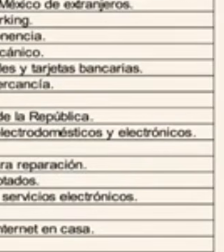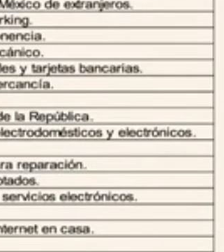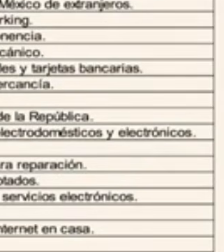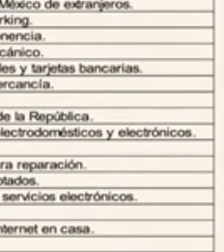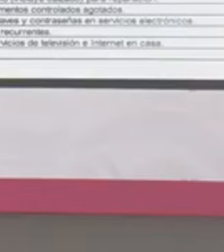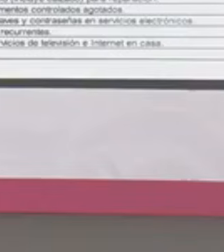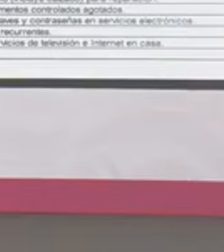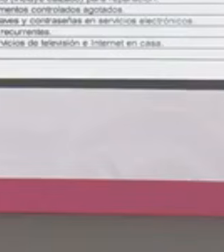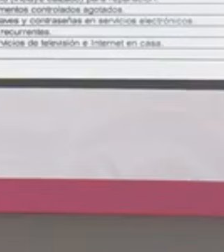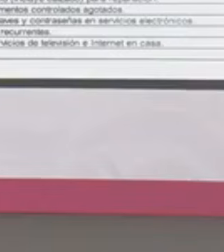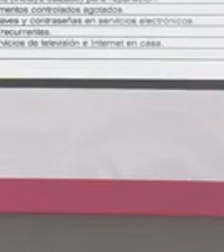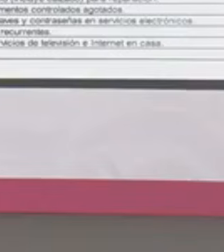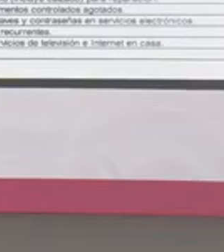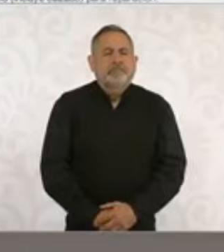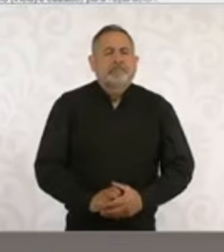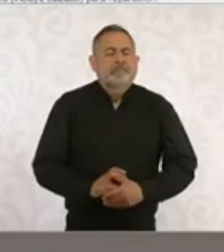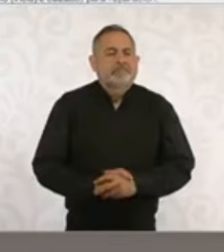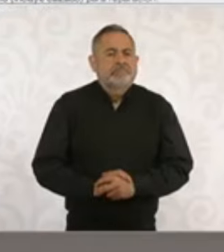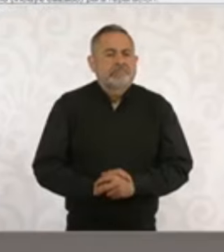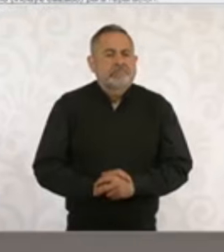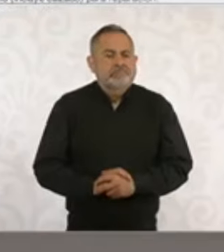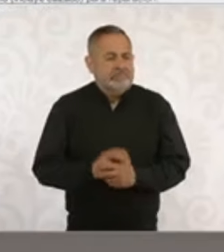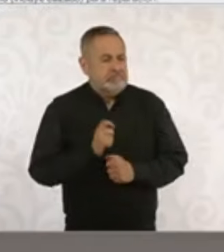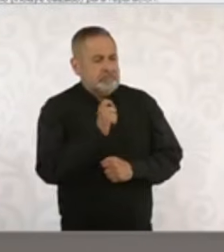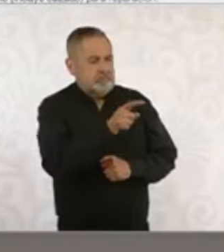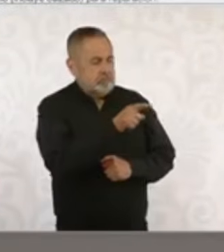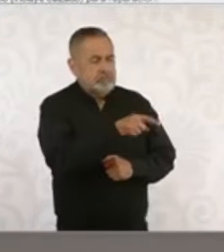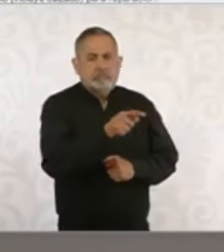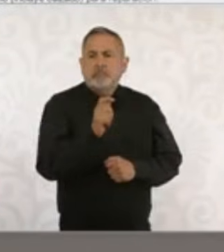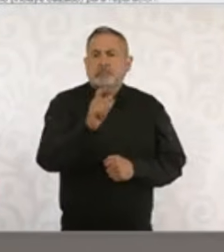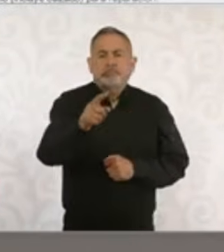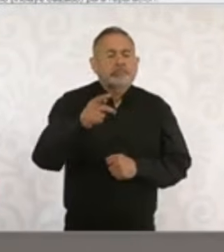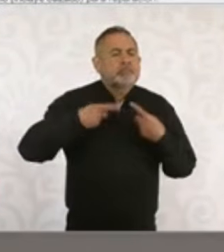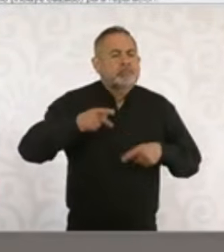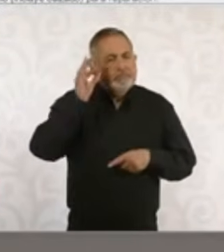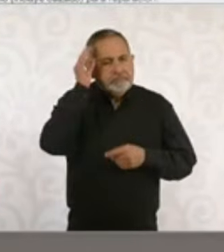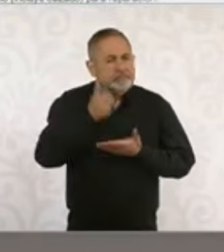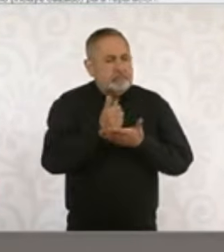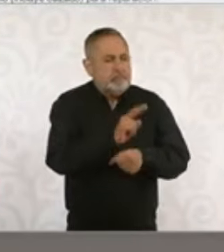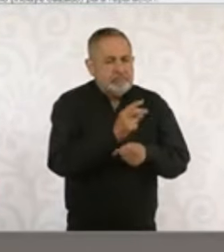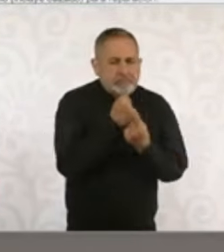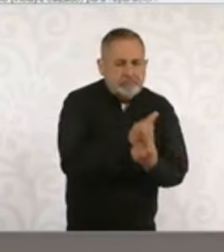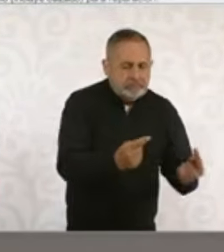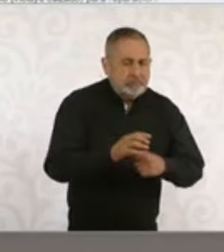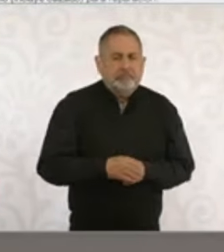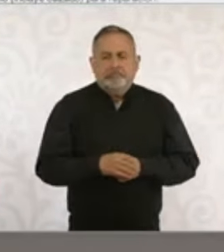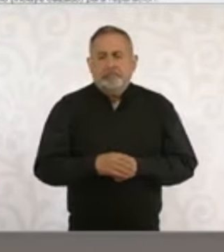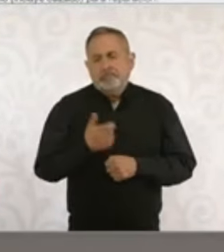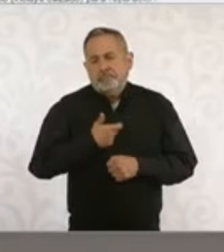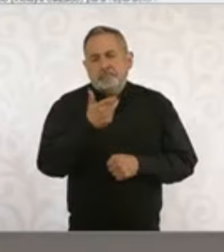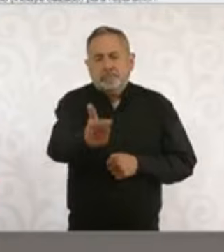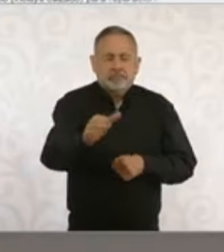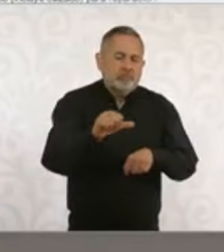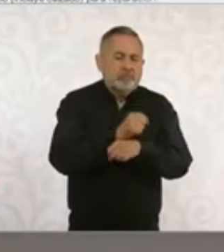países. Asignar personal para el cuidado de menores de edad. Asignar vehículos oficiales para asuntos